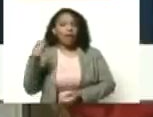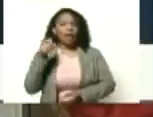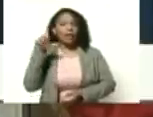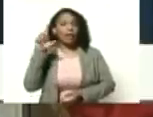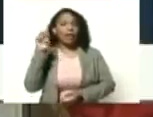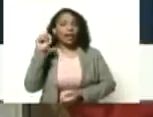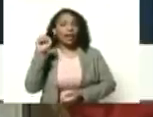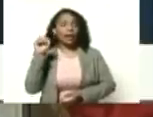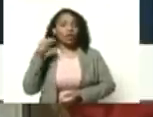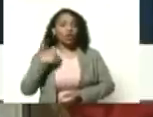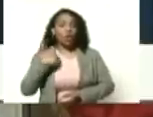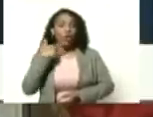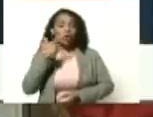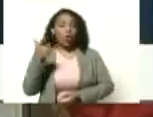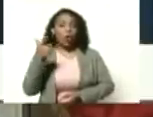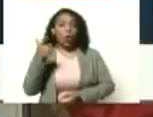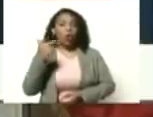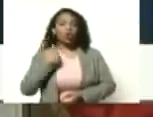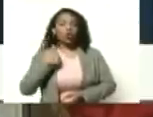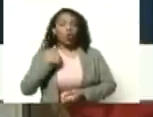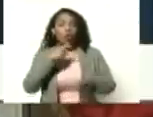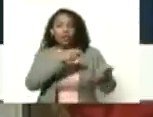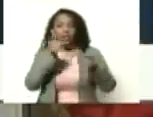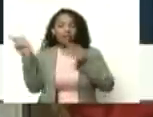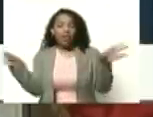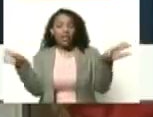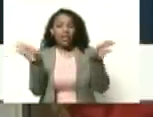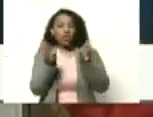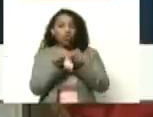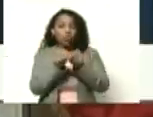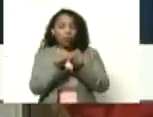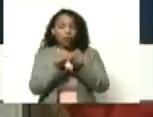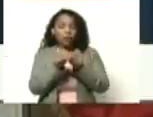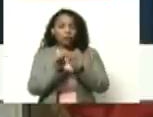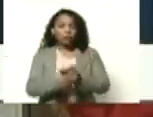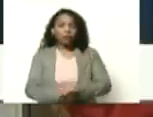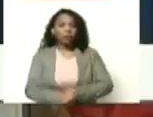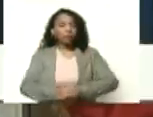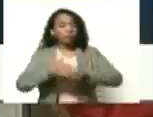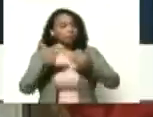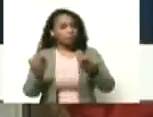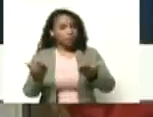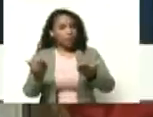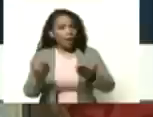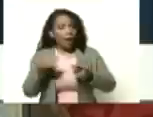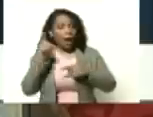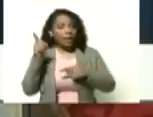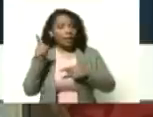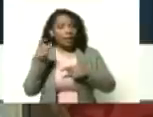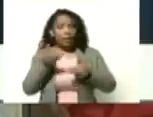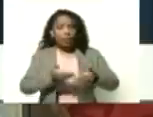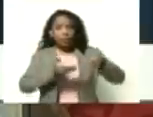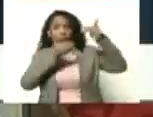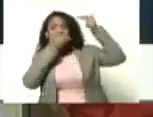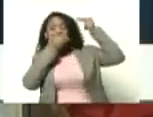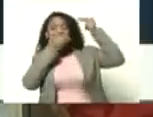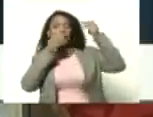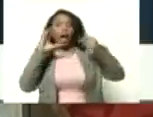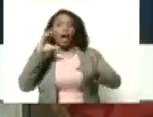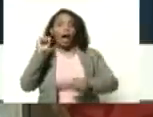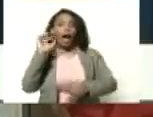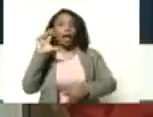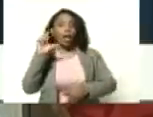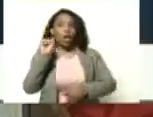yo diría nos lleva a concluir que la guía era secuestrada carlón land